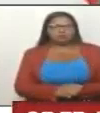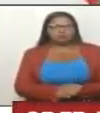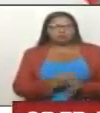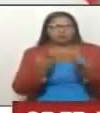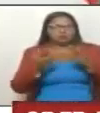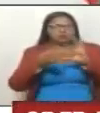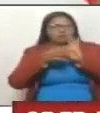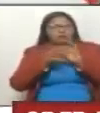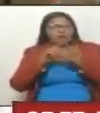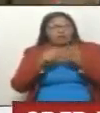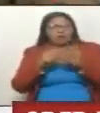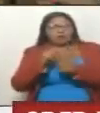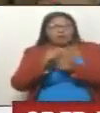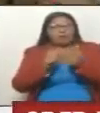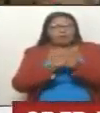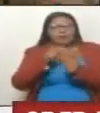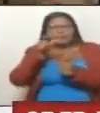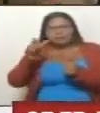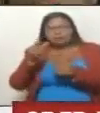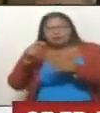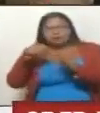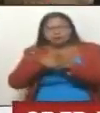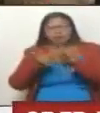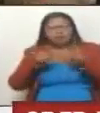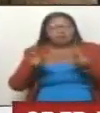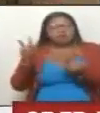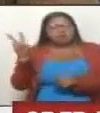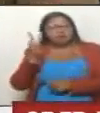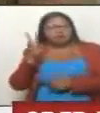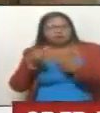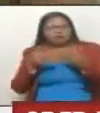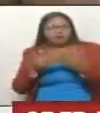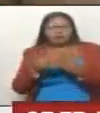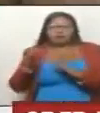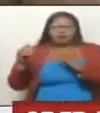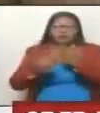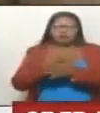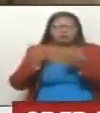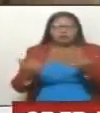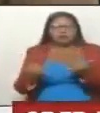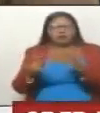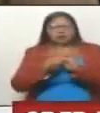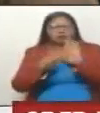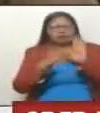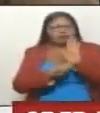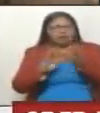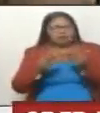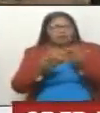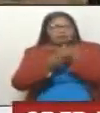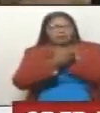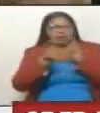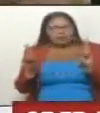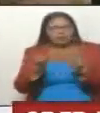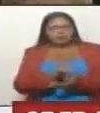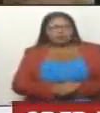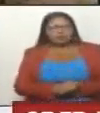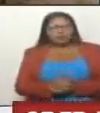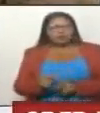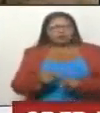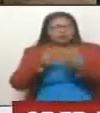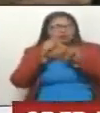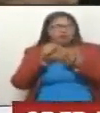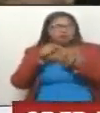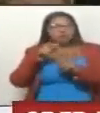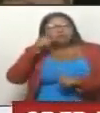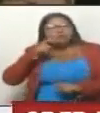de apátridas, personas que dentro de Venezuela trataron de derrocar un gobierno constituido democráticamente y elegido por el pueblo,